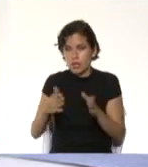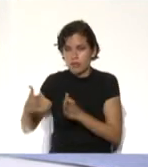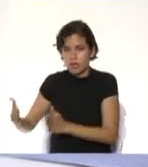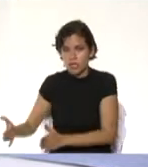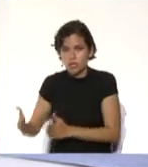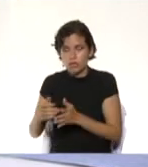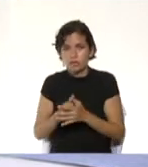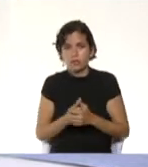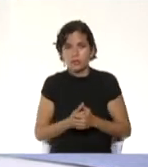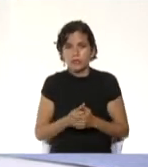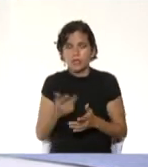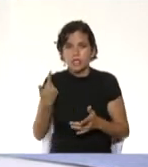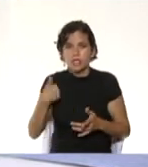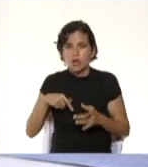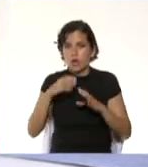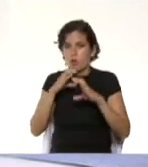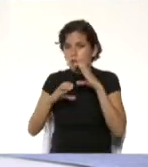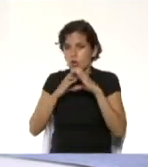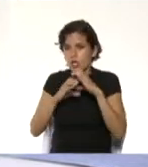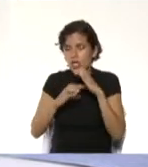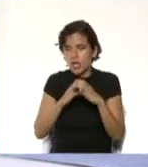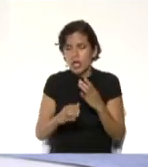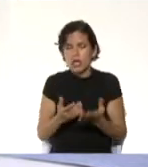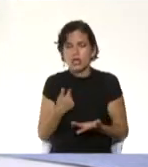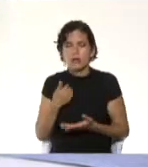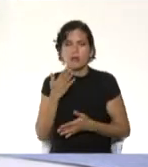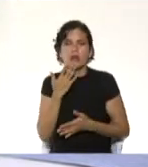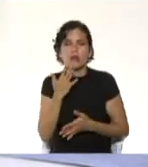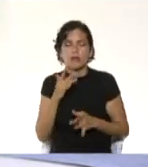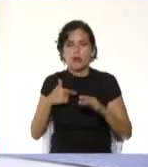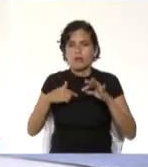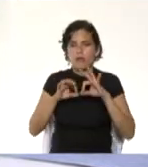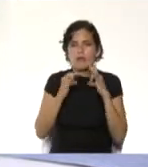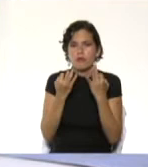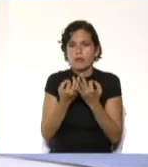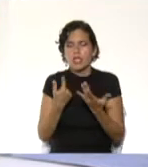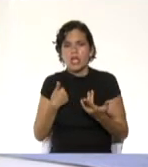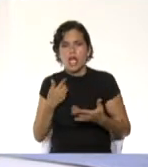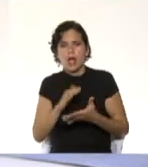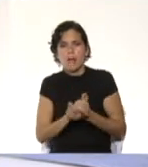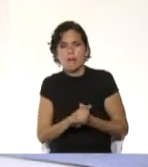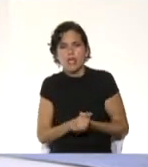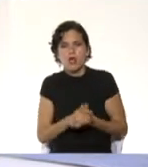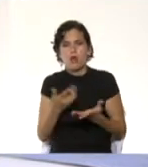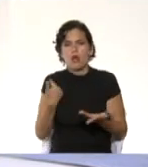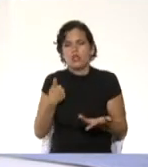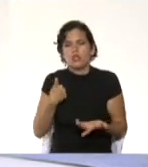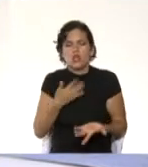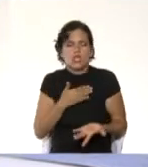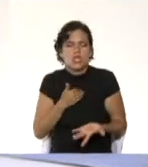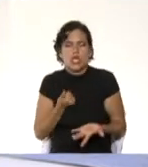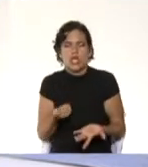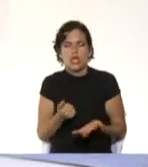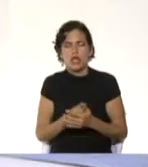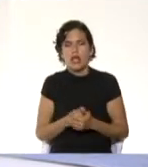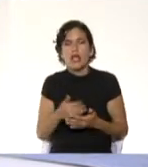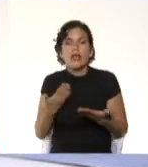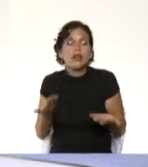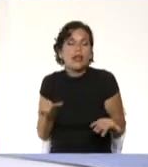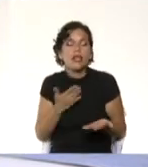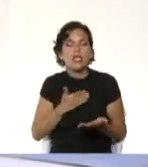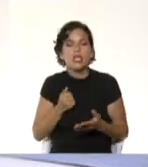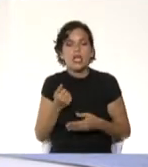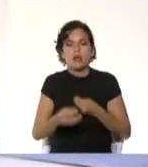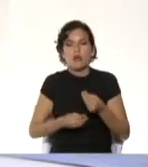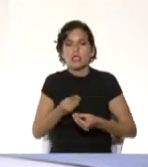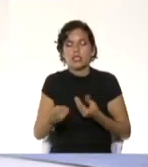de la planificación. Debo comunicarle, por ejemplo, a mis familiares, amigos o a quien yo desee,